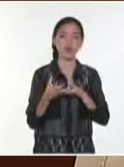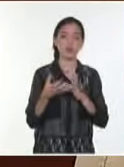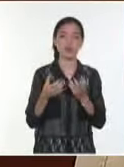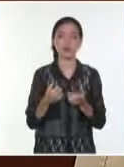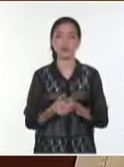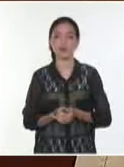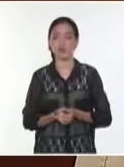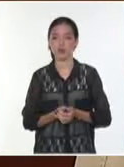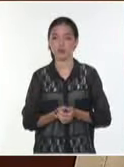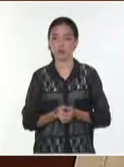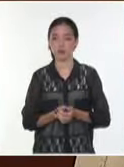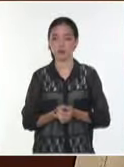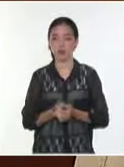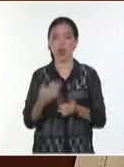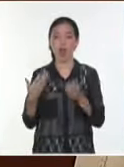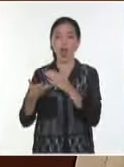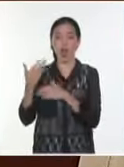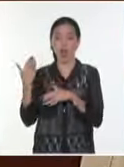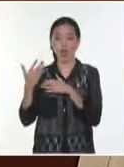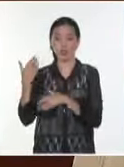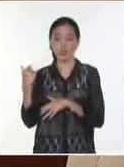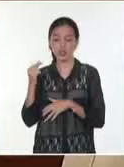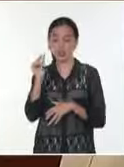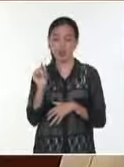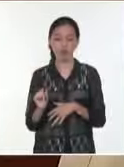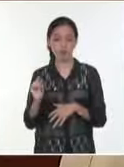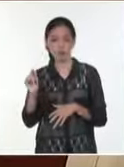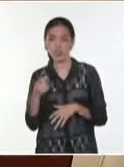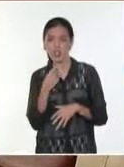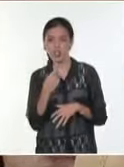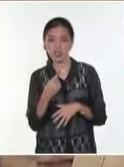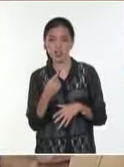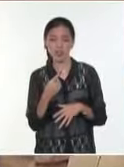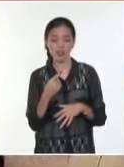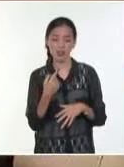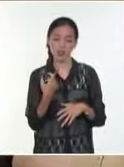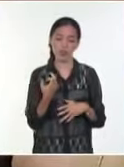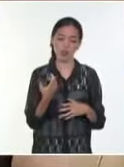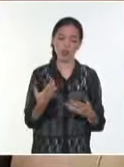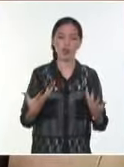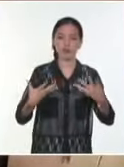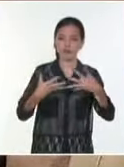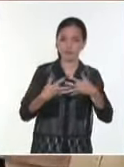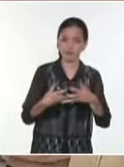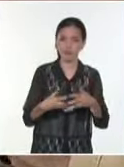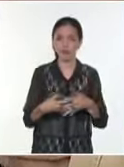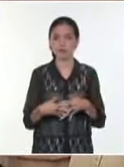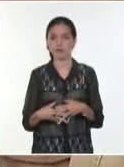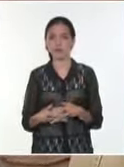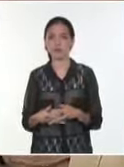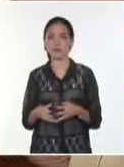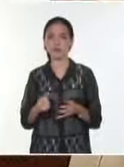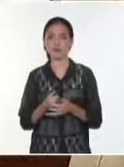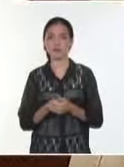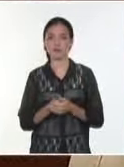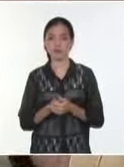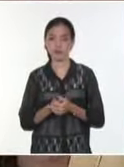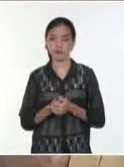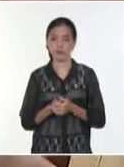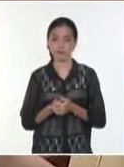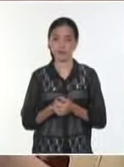un compañero anteriormente. Si bien es muy probable que la solución de alimentar a toda la población pase por soluciones de